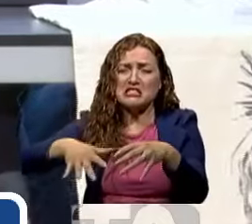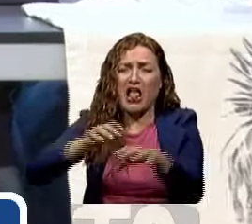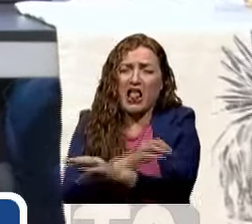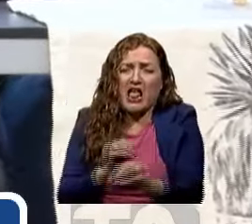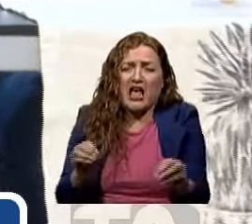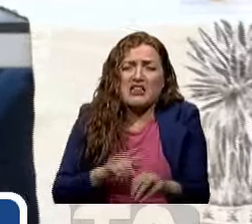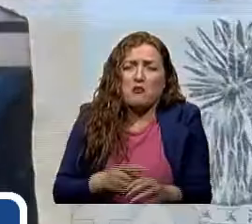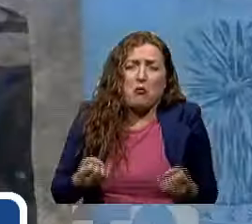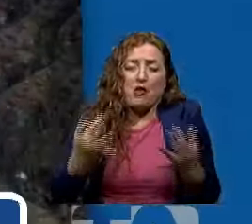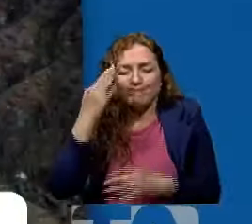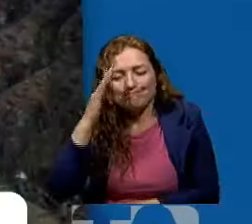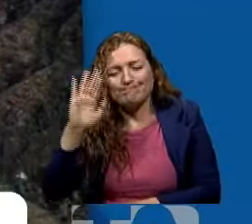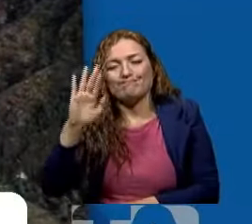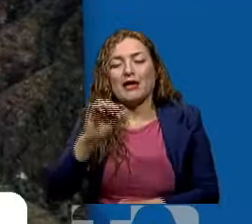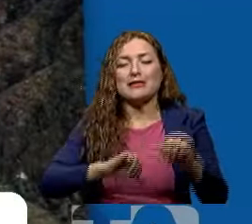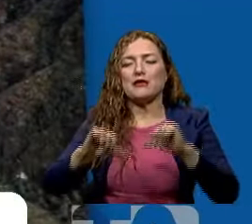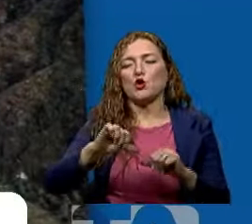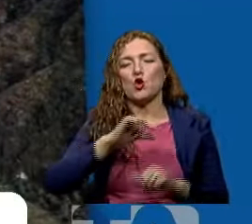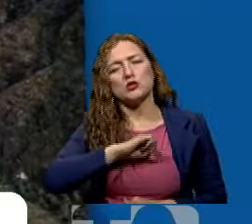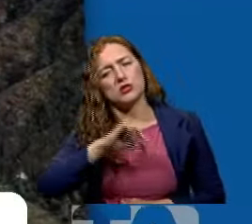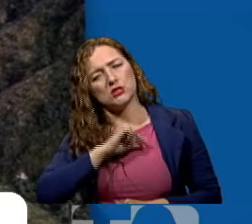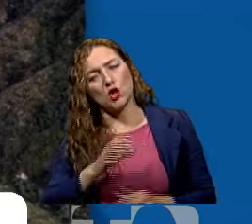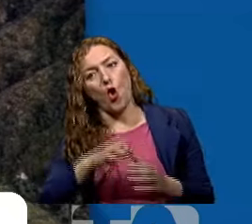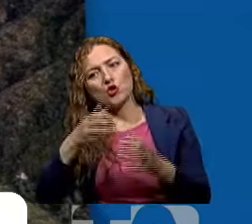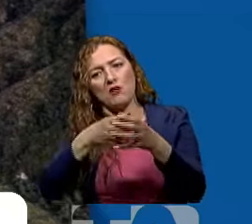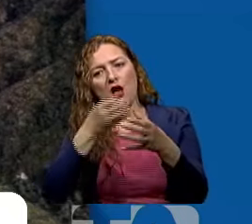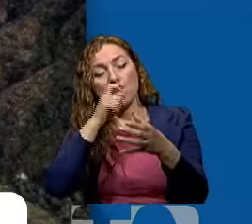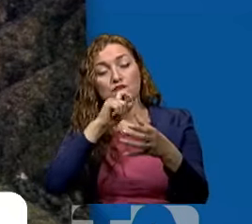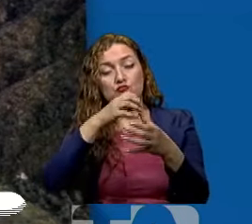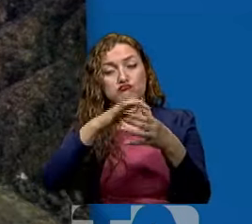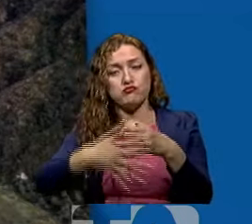generar conciencia y así evitar que otros glaciares también se extingan.